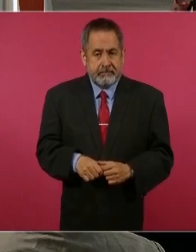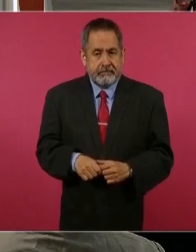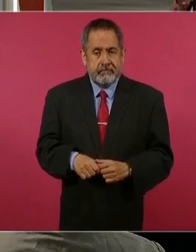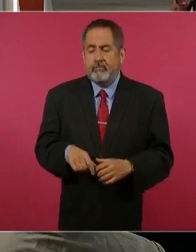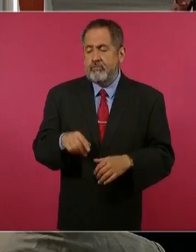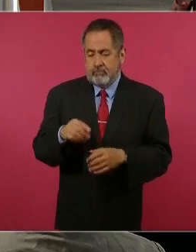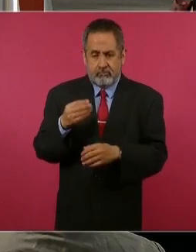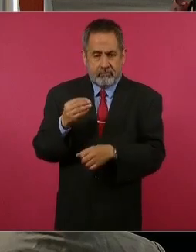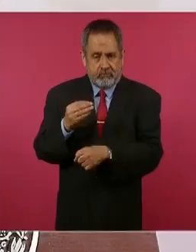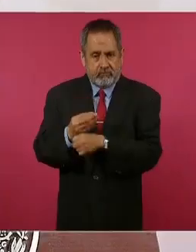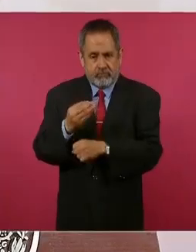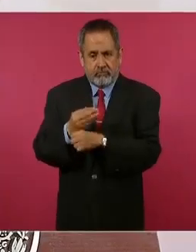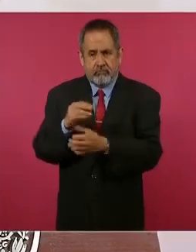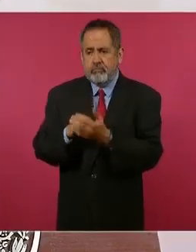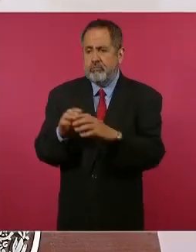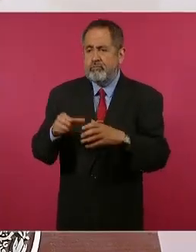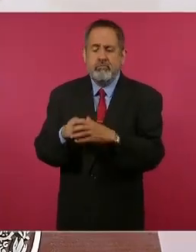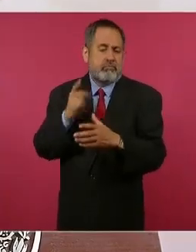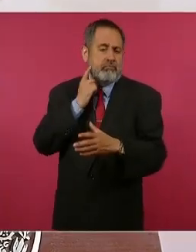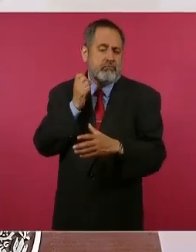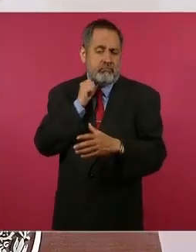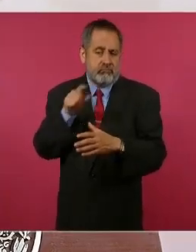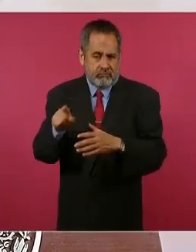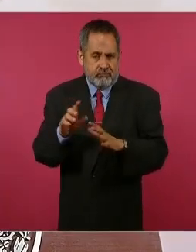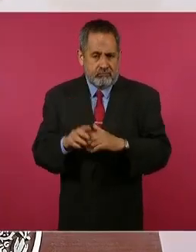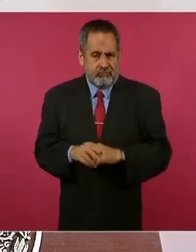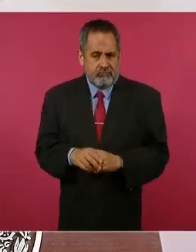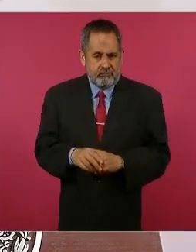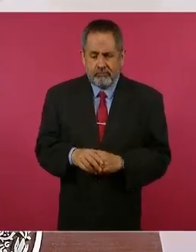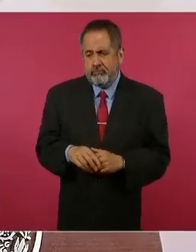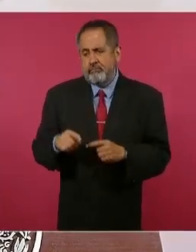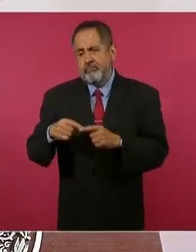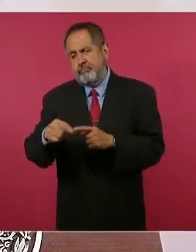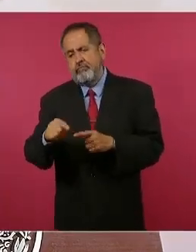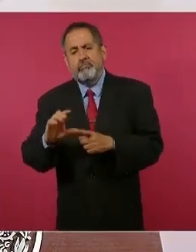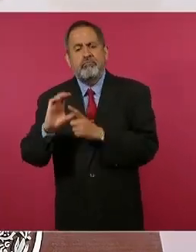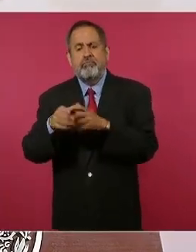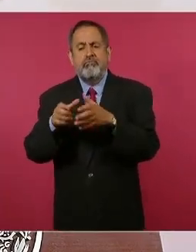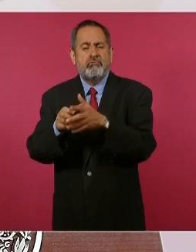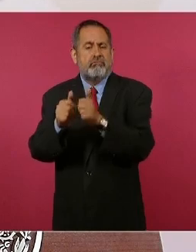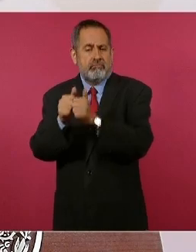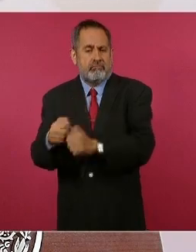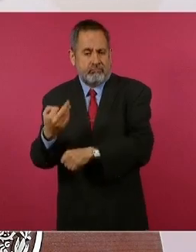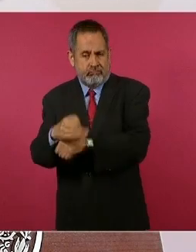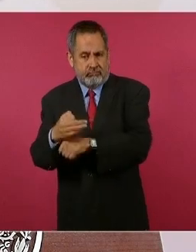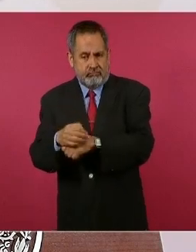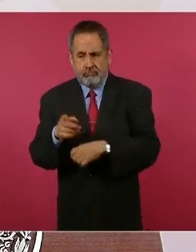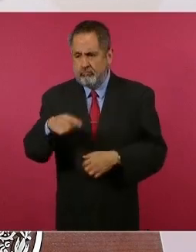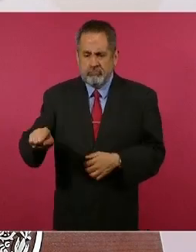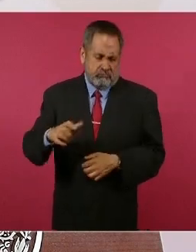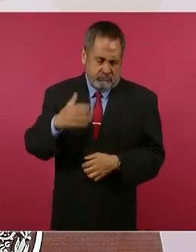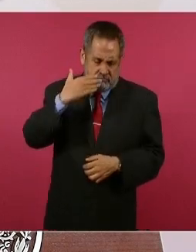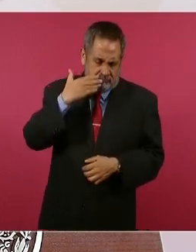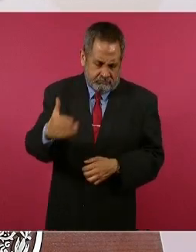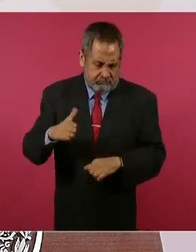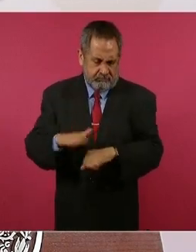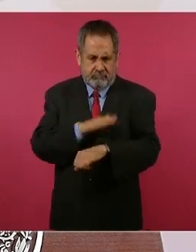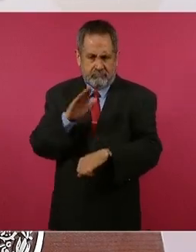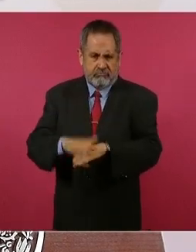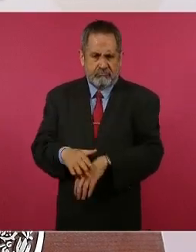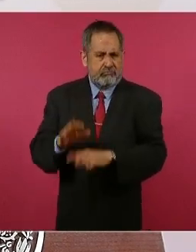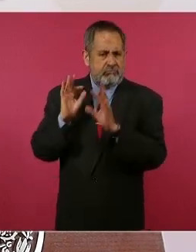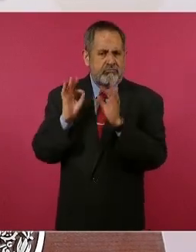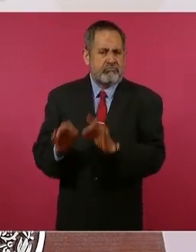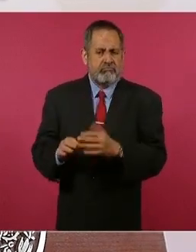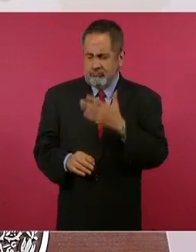participando, bueno, que queda nada más la permanente, pero actuaron muy bien, sobre